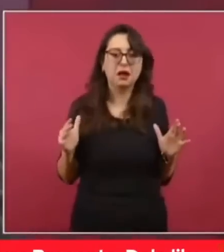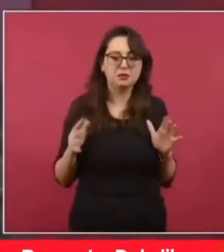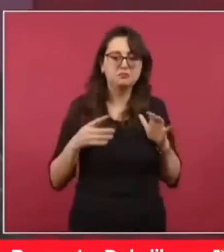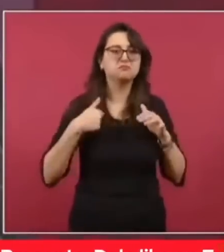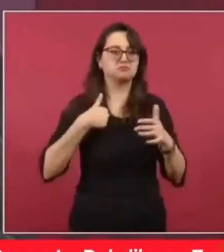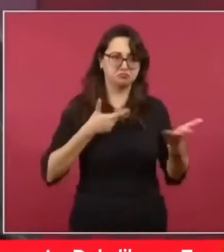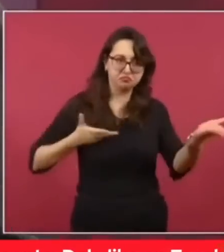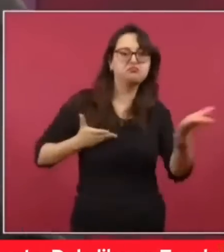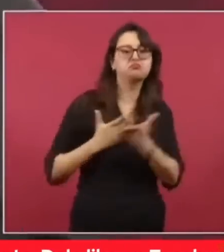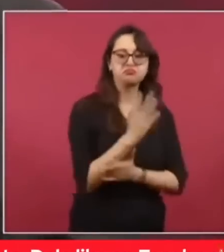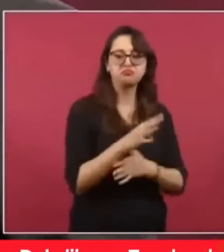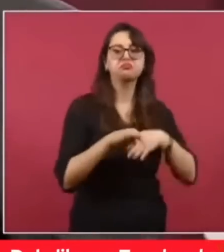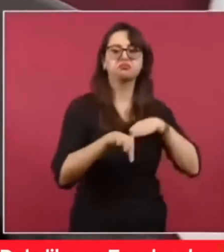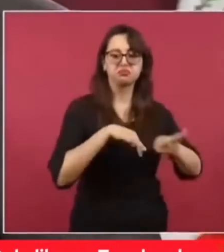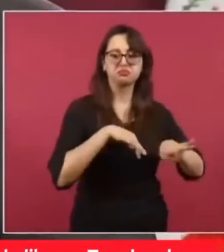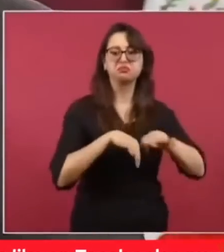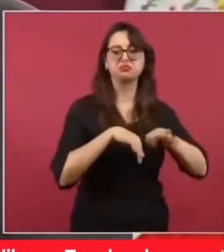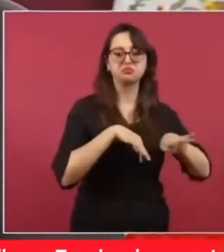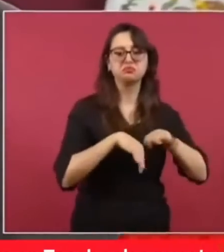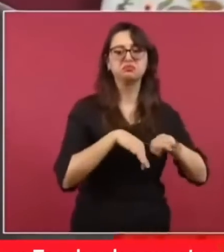nuestro trabajo.